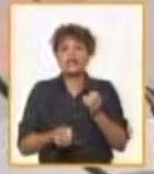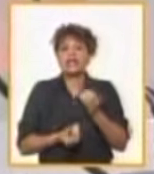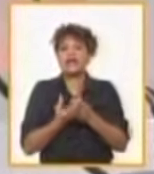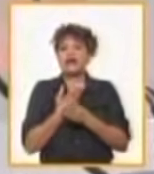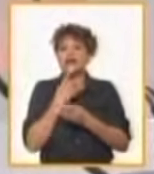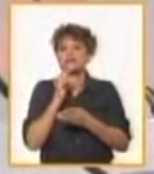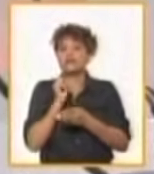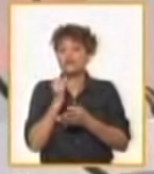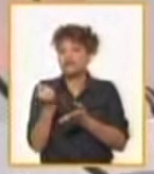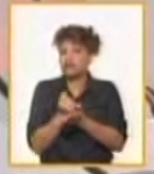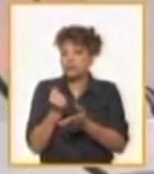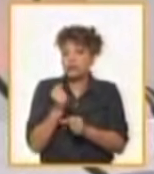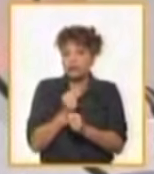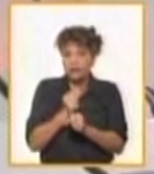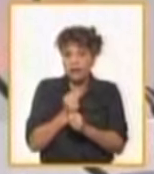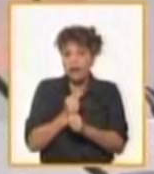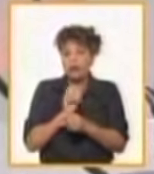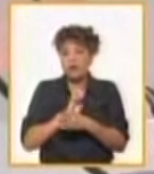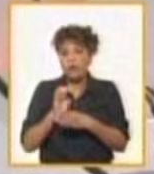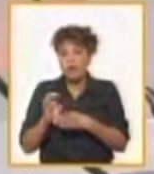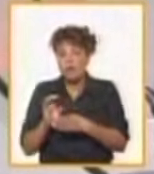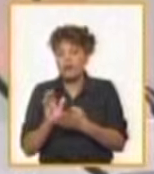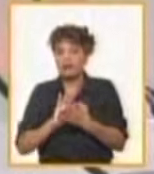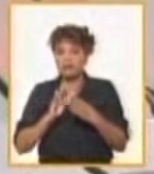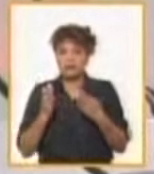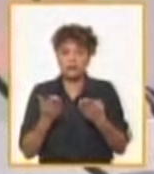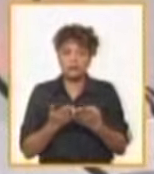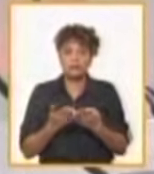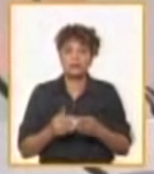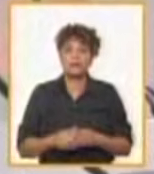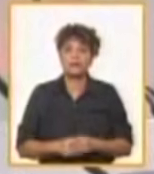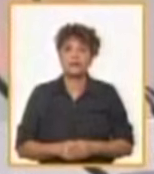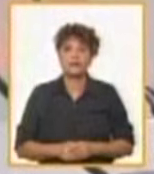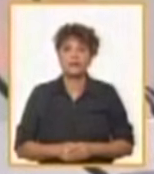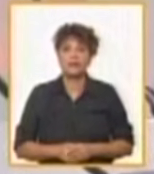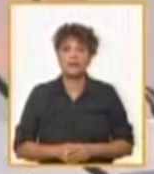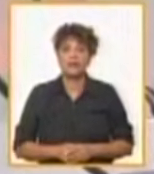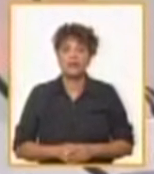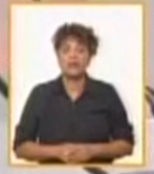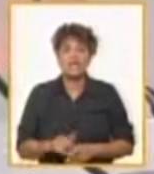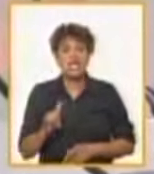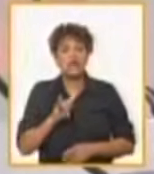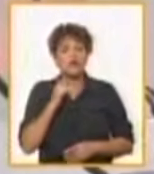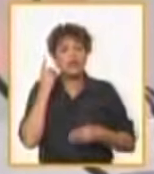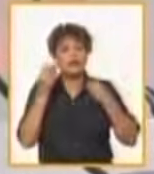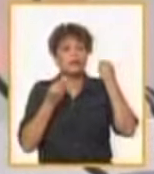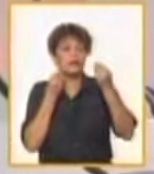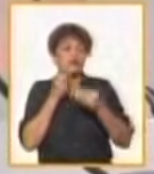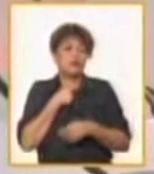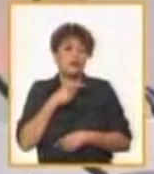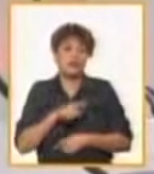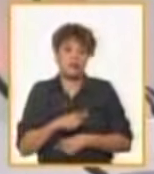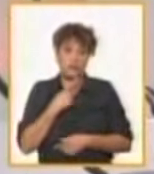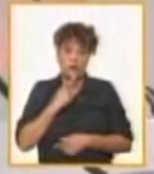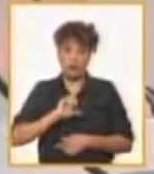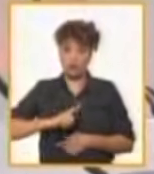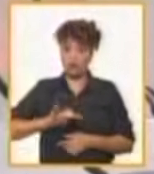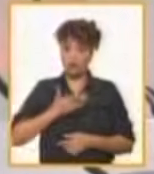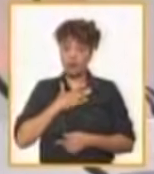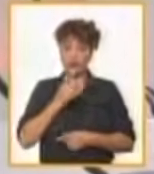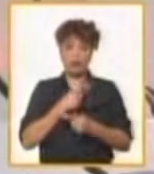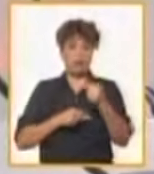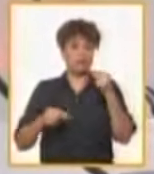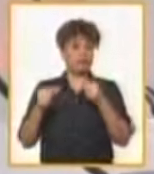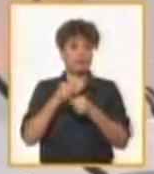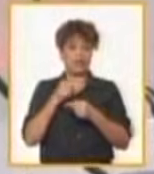límites para las formas de su expresión y en definitiva la preocupación porque la cultura era en sí misma la esencia de